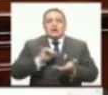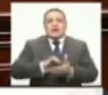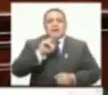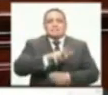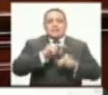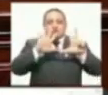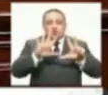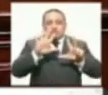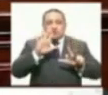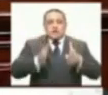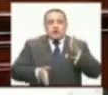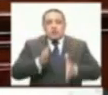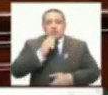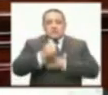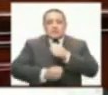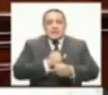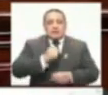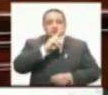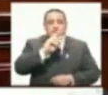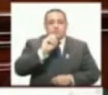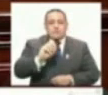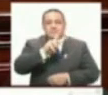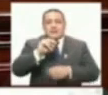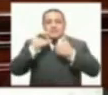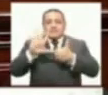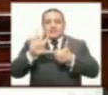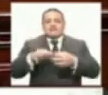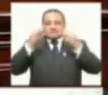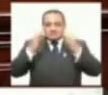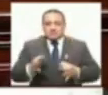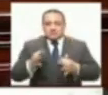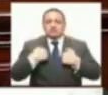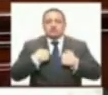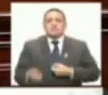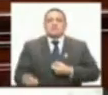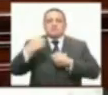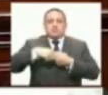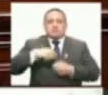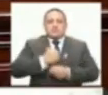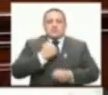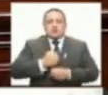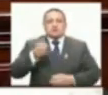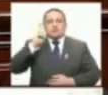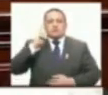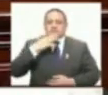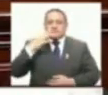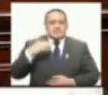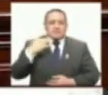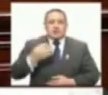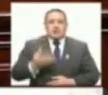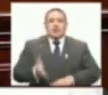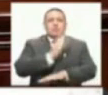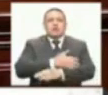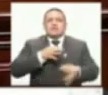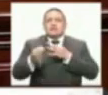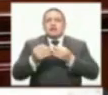28 de julio del 2026 regresaré a mis labores docentes de siempre, como decían